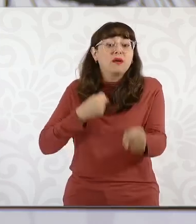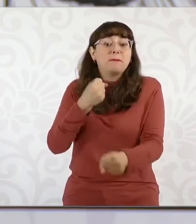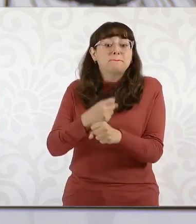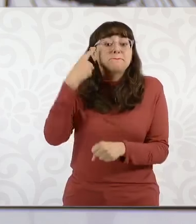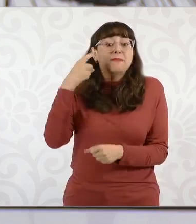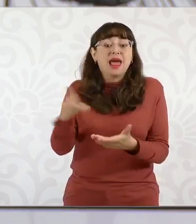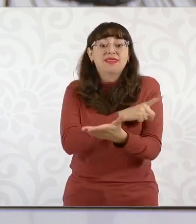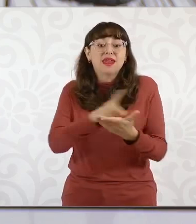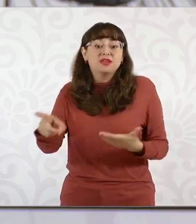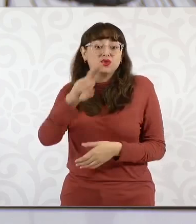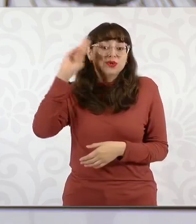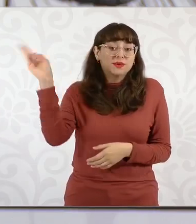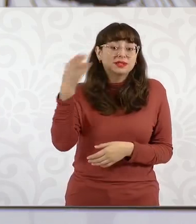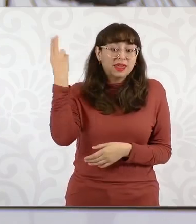a la educación superior.